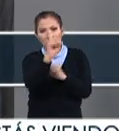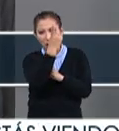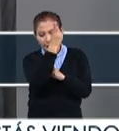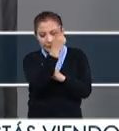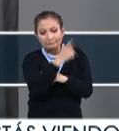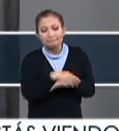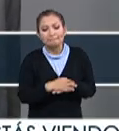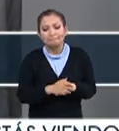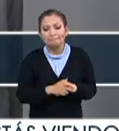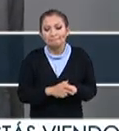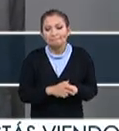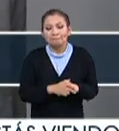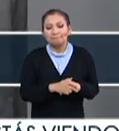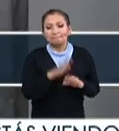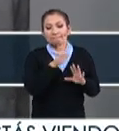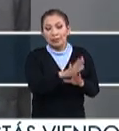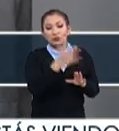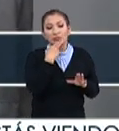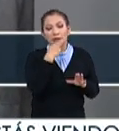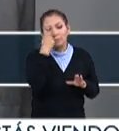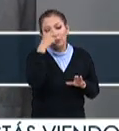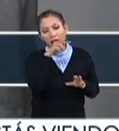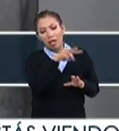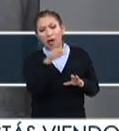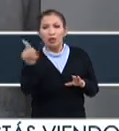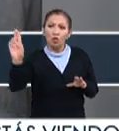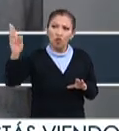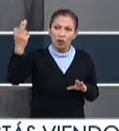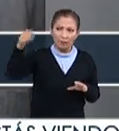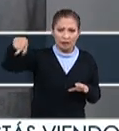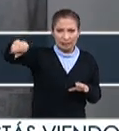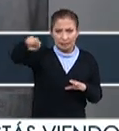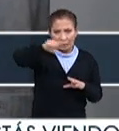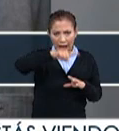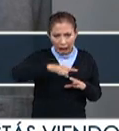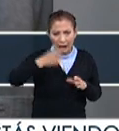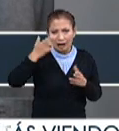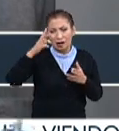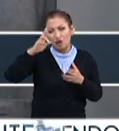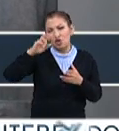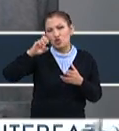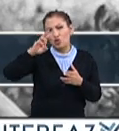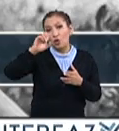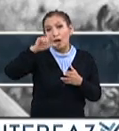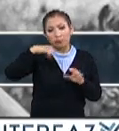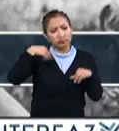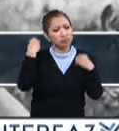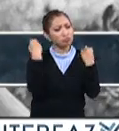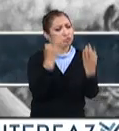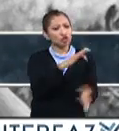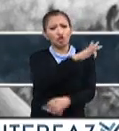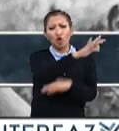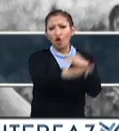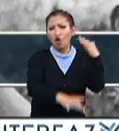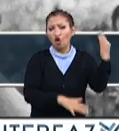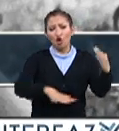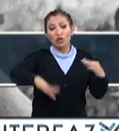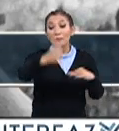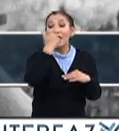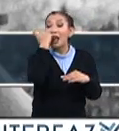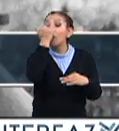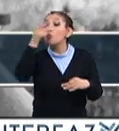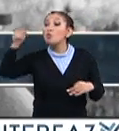dólares. Y eso le sirve para decirle a una universidad rural que le dona toda la granja para que